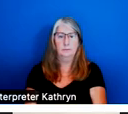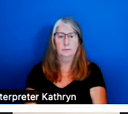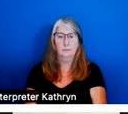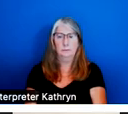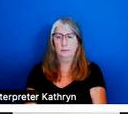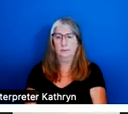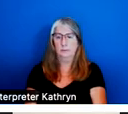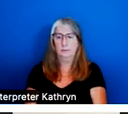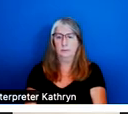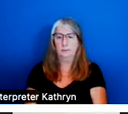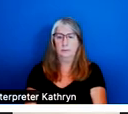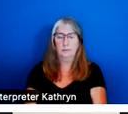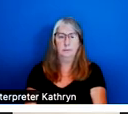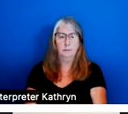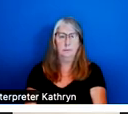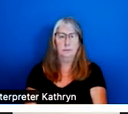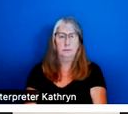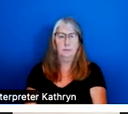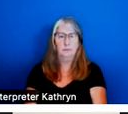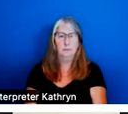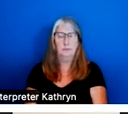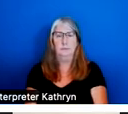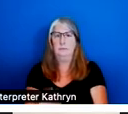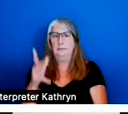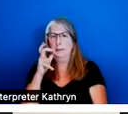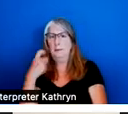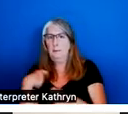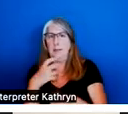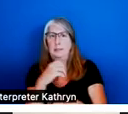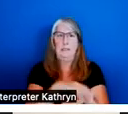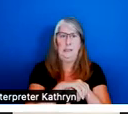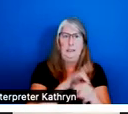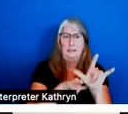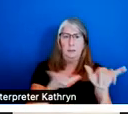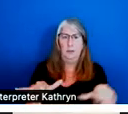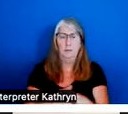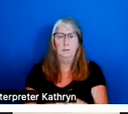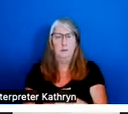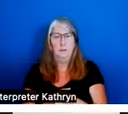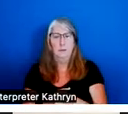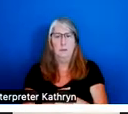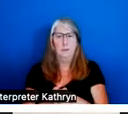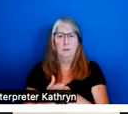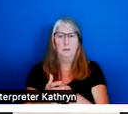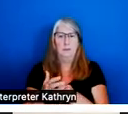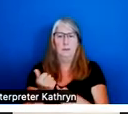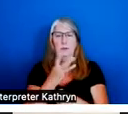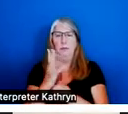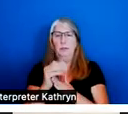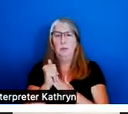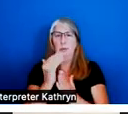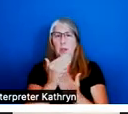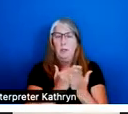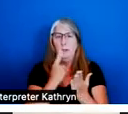audio. Ahora sí. Algunas pautas para crear un espacio multilingüe. Por favor, no hablen